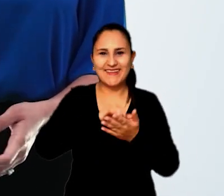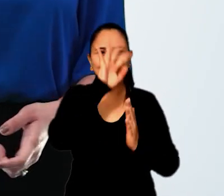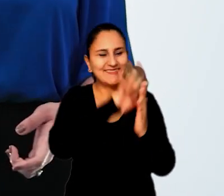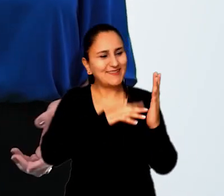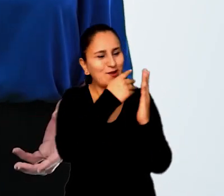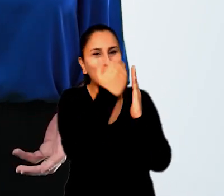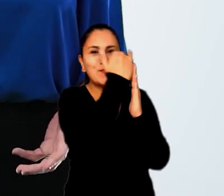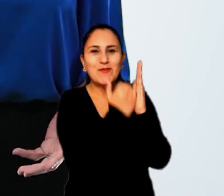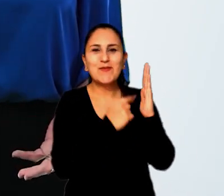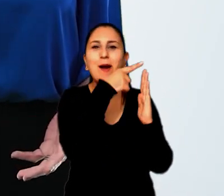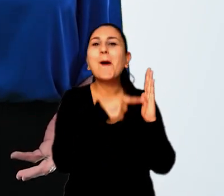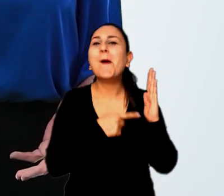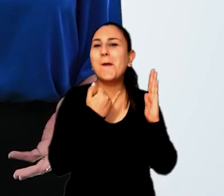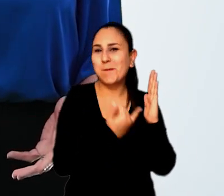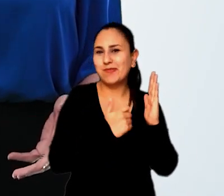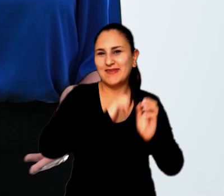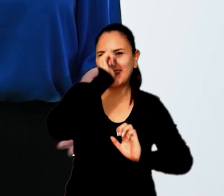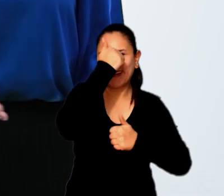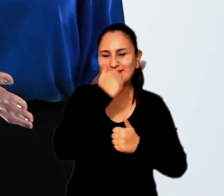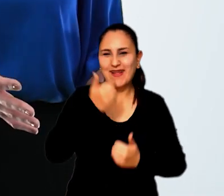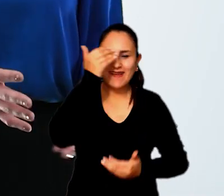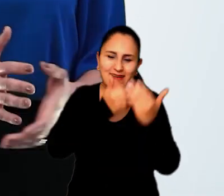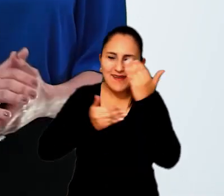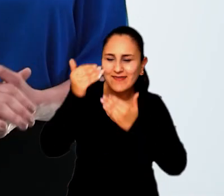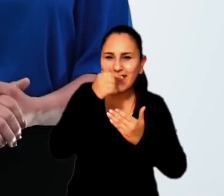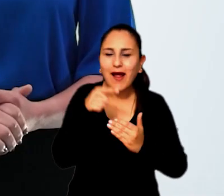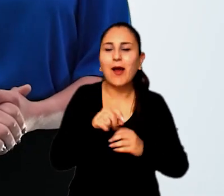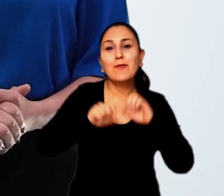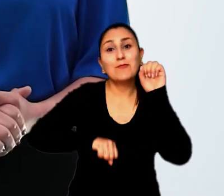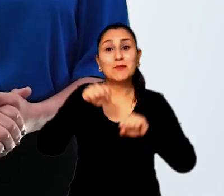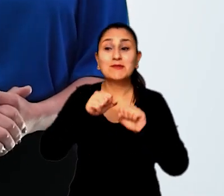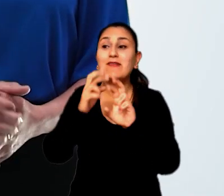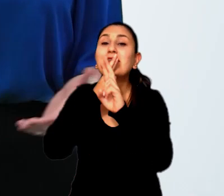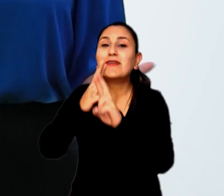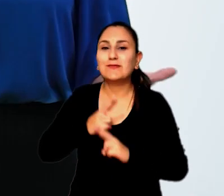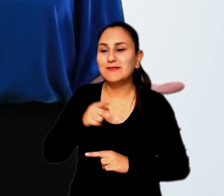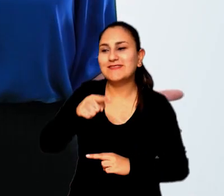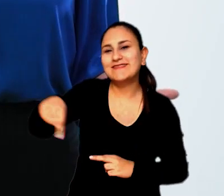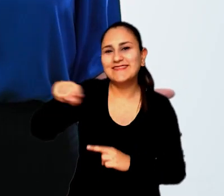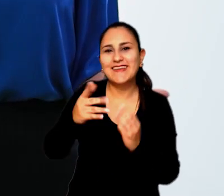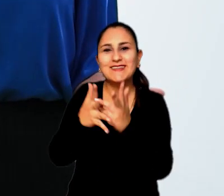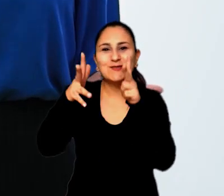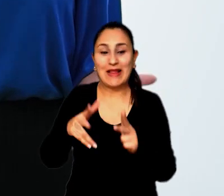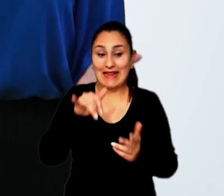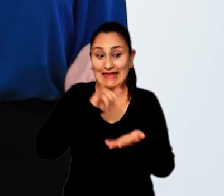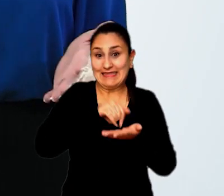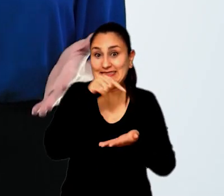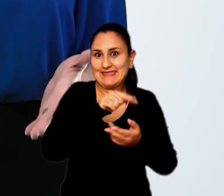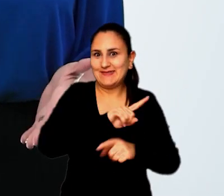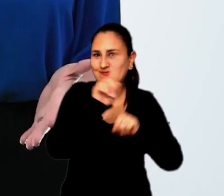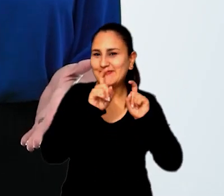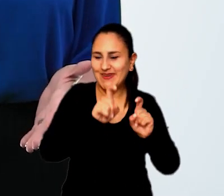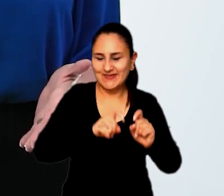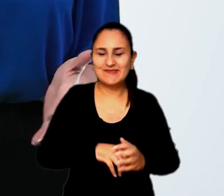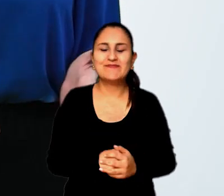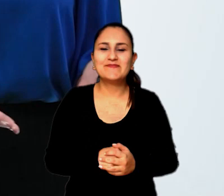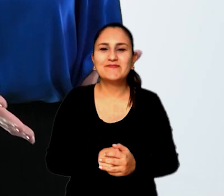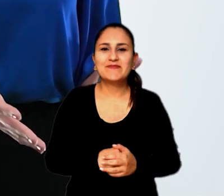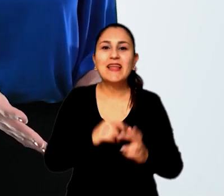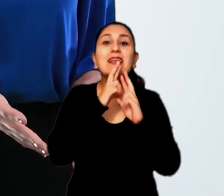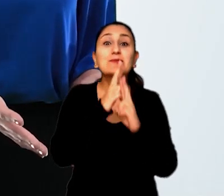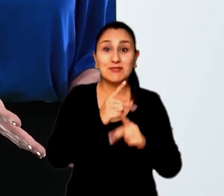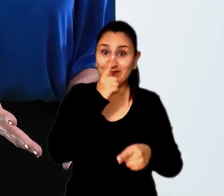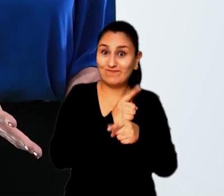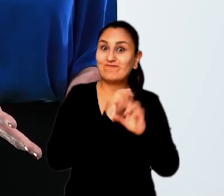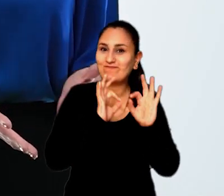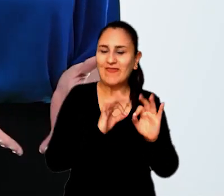para las posibles respuestas dadas por los estudiantes a esta pregunta respuesta esperada este nivel expresa que la